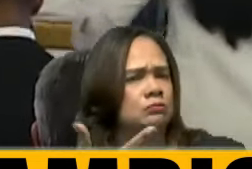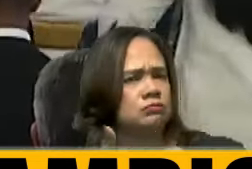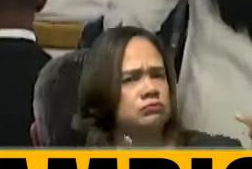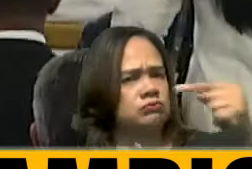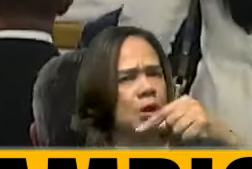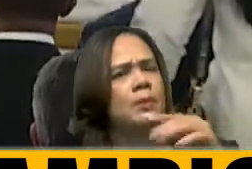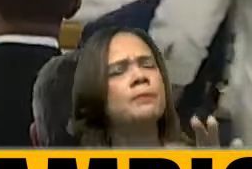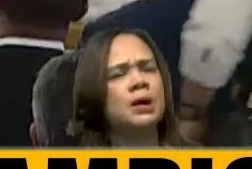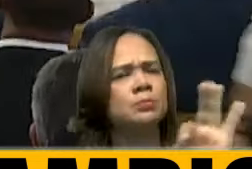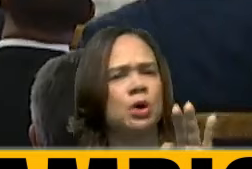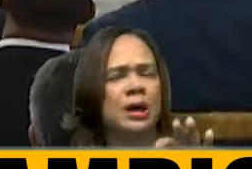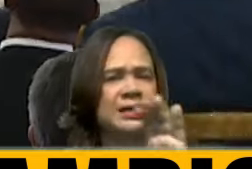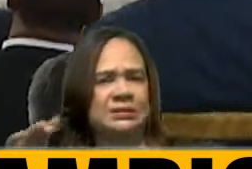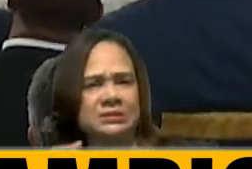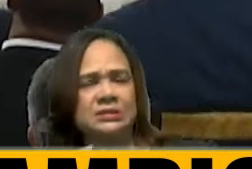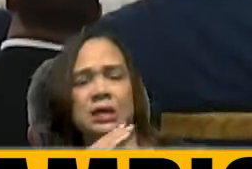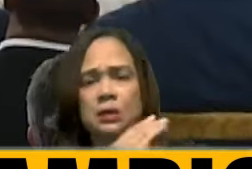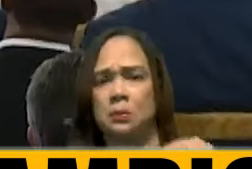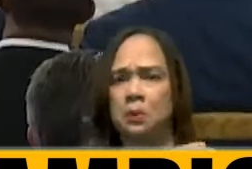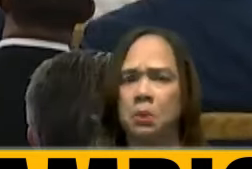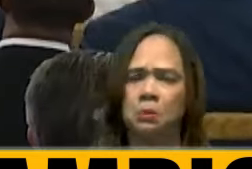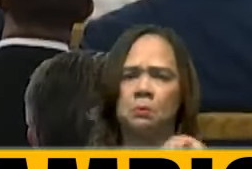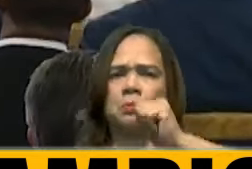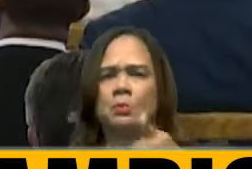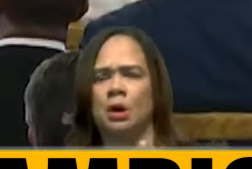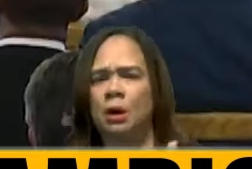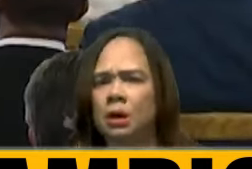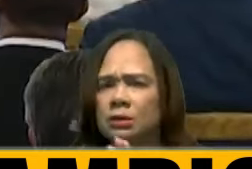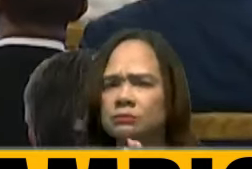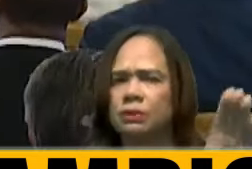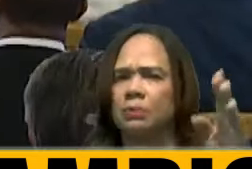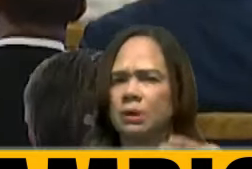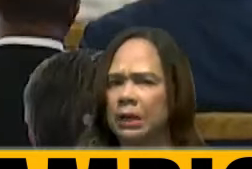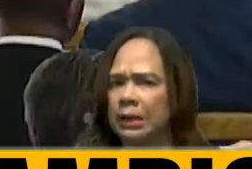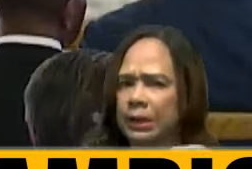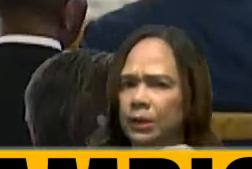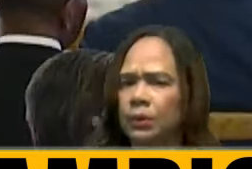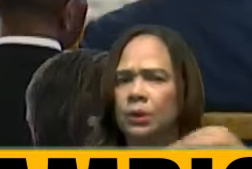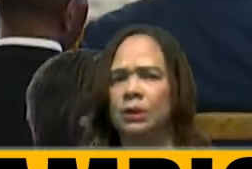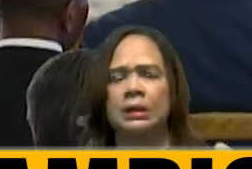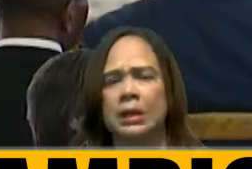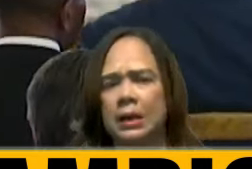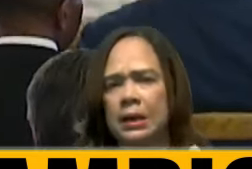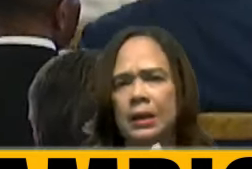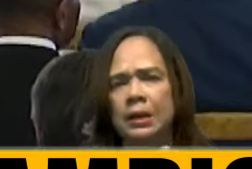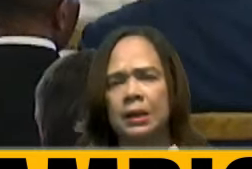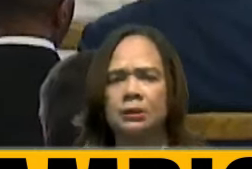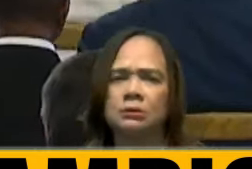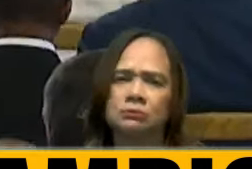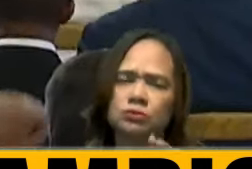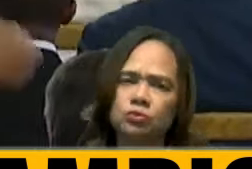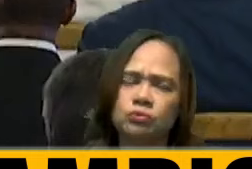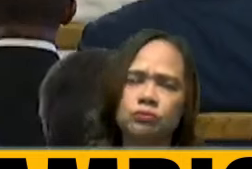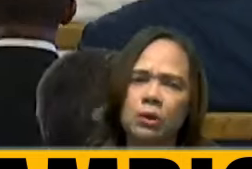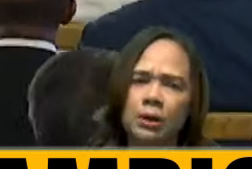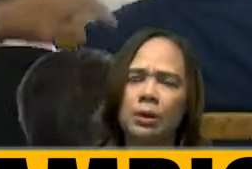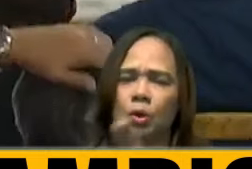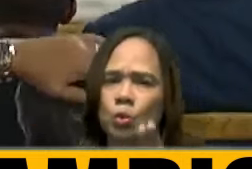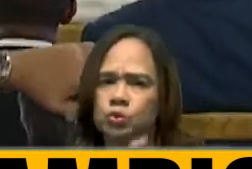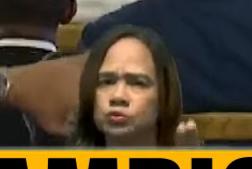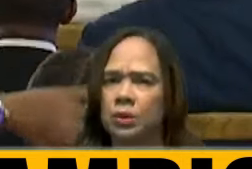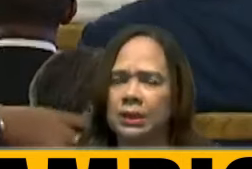del país en ciencia y tecnología fomentando el desarrollo regional y la equidad distribución la equidad